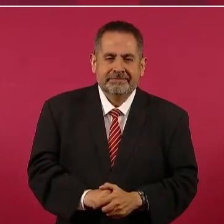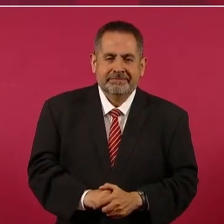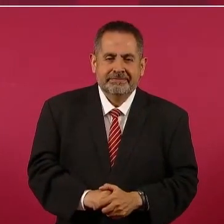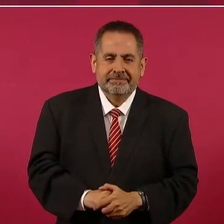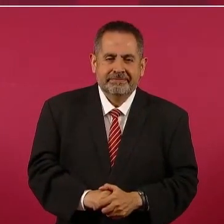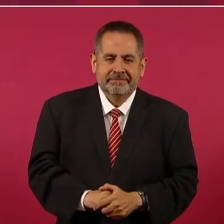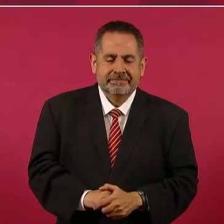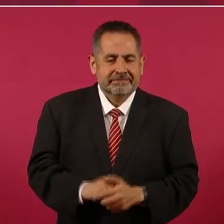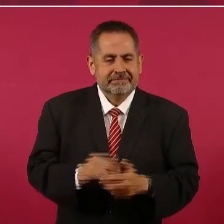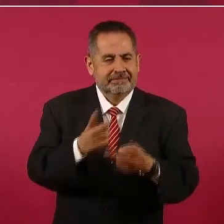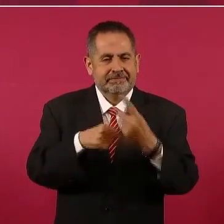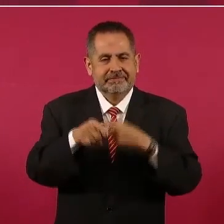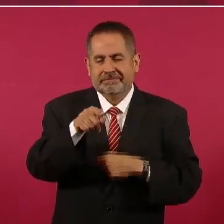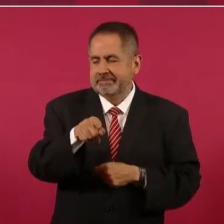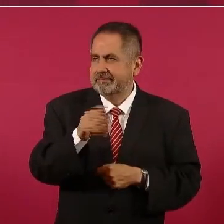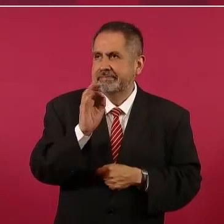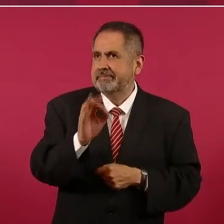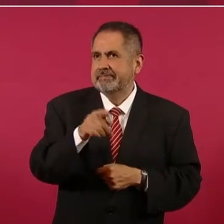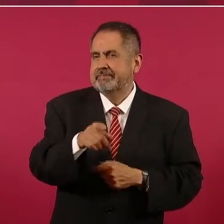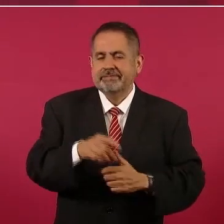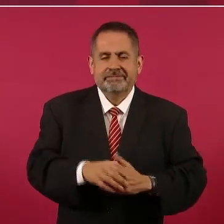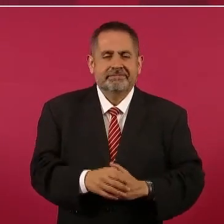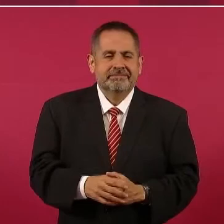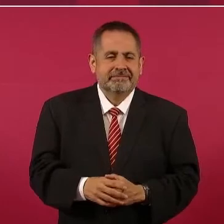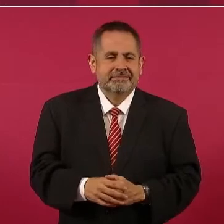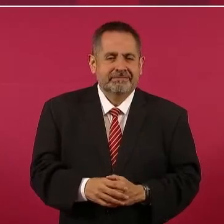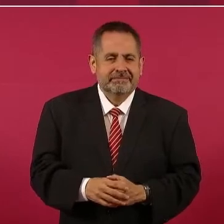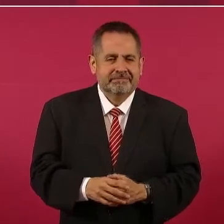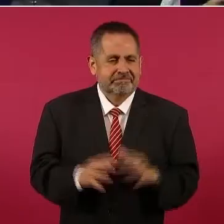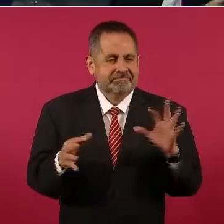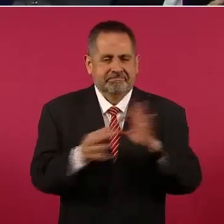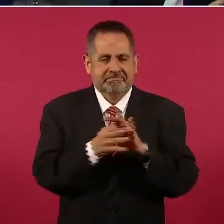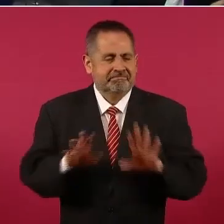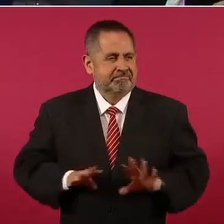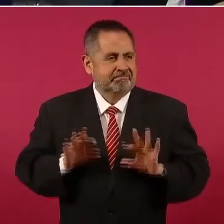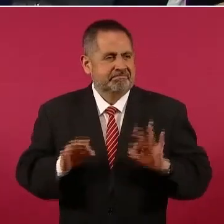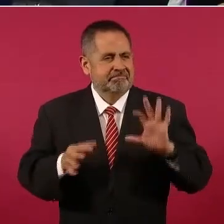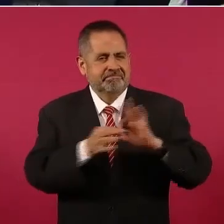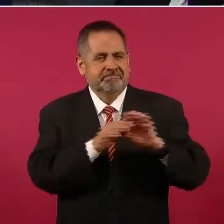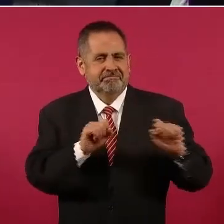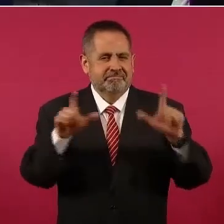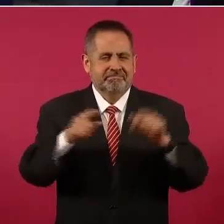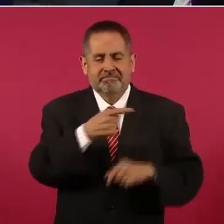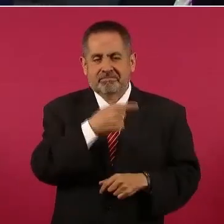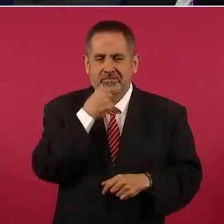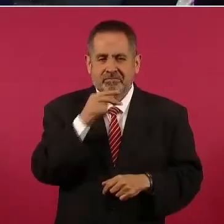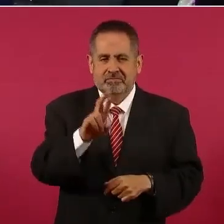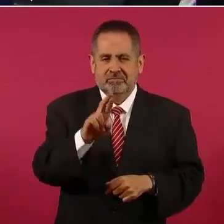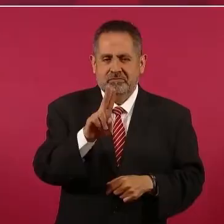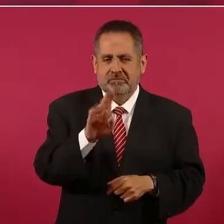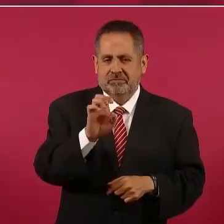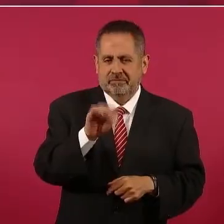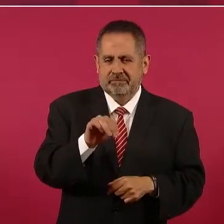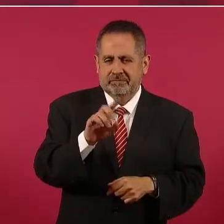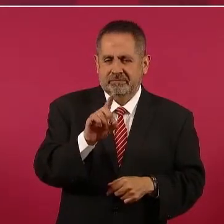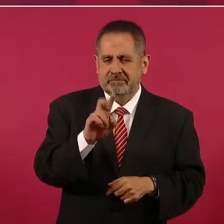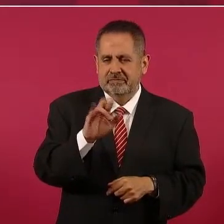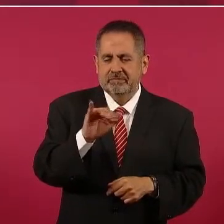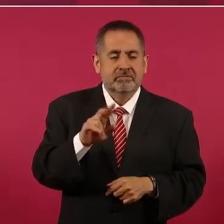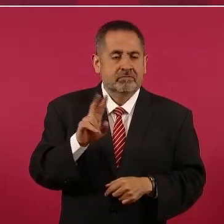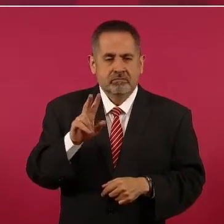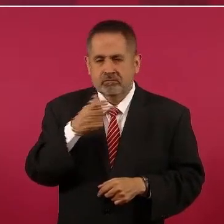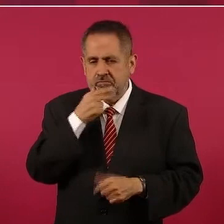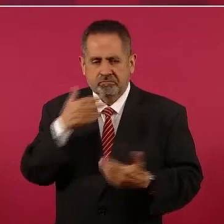para que viene, se quiten estas dudas. Viene al caso. Es Rubén Darío, el gran poeta